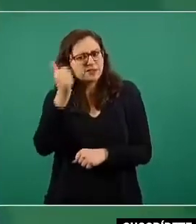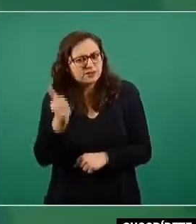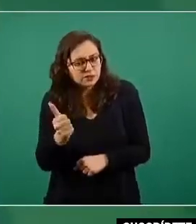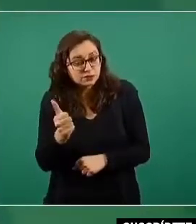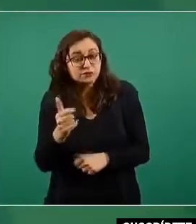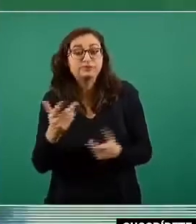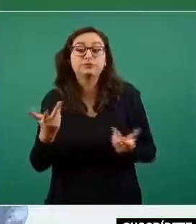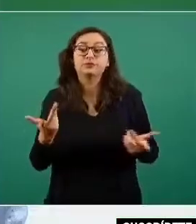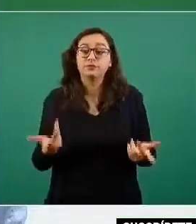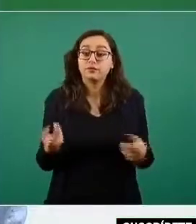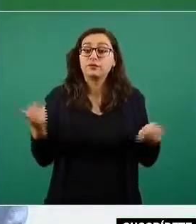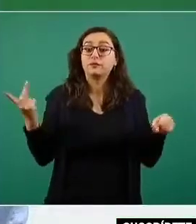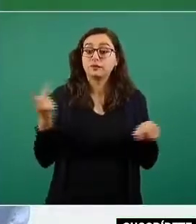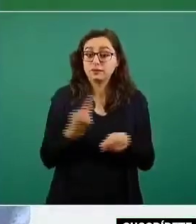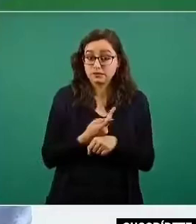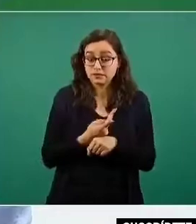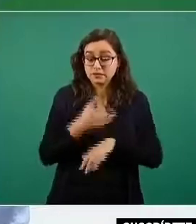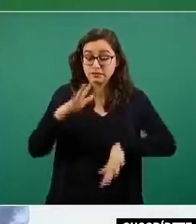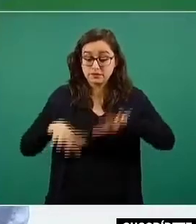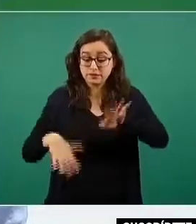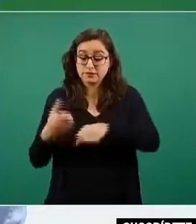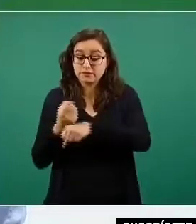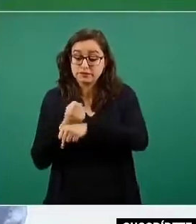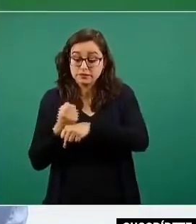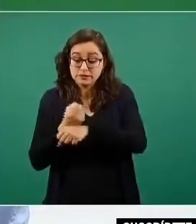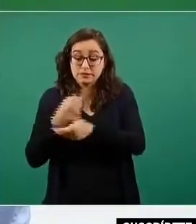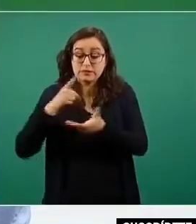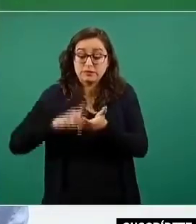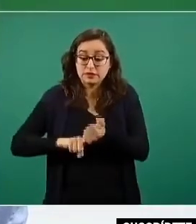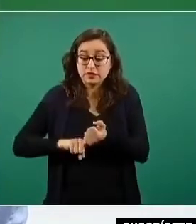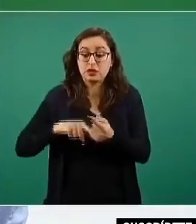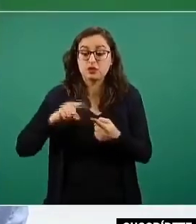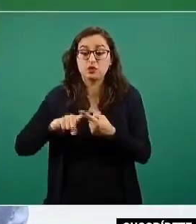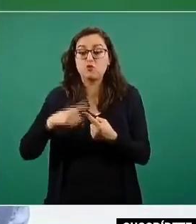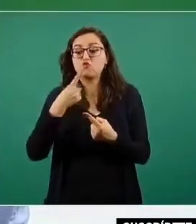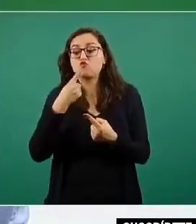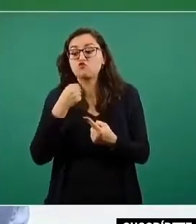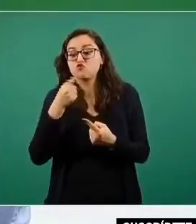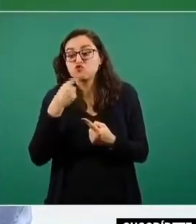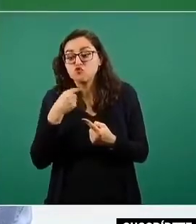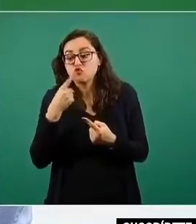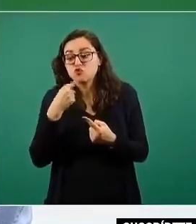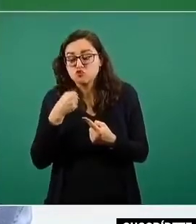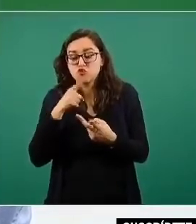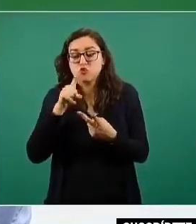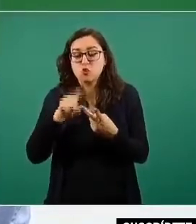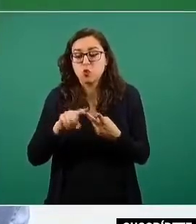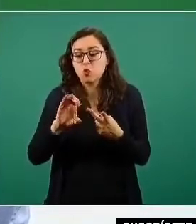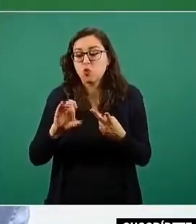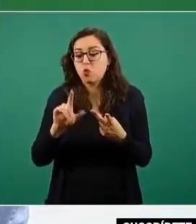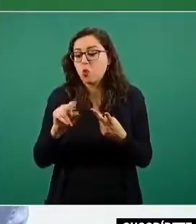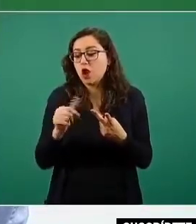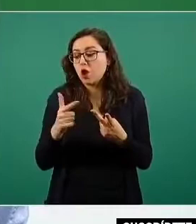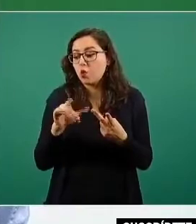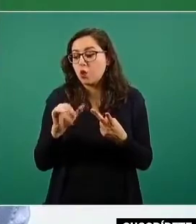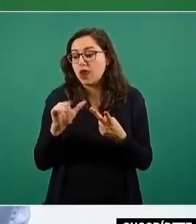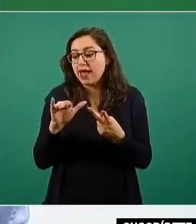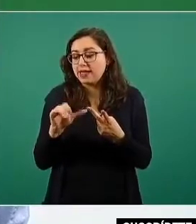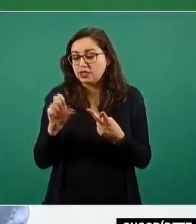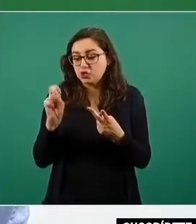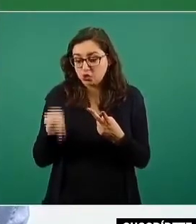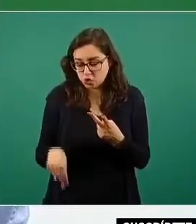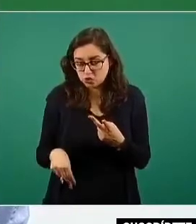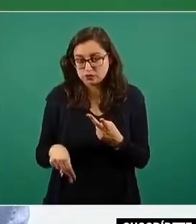que algunos productos de la sangre, como los glóbulos rojos o los factores de coagulación que se utilizan para las personas